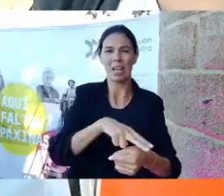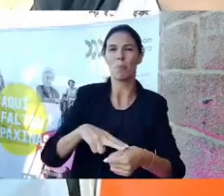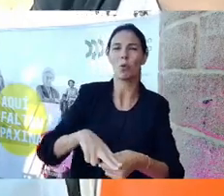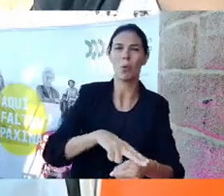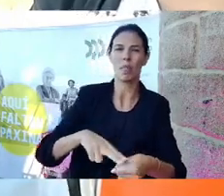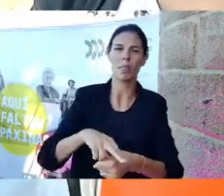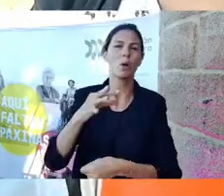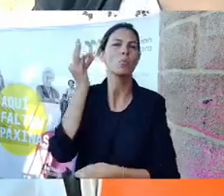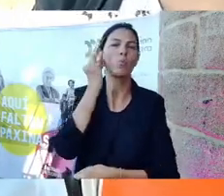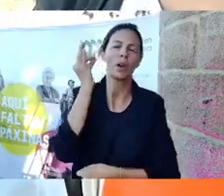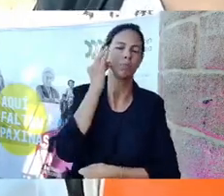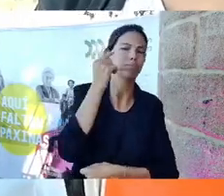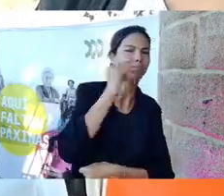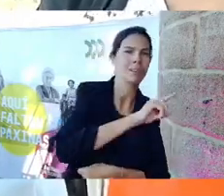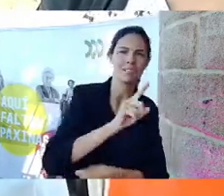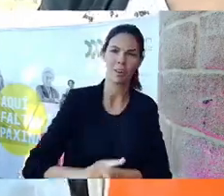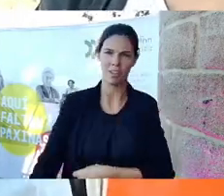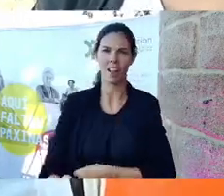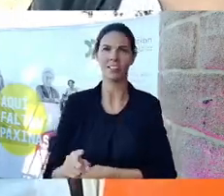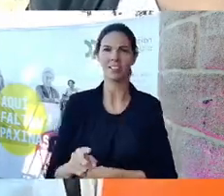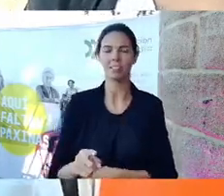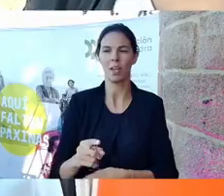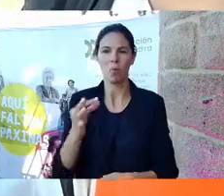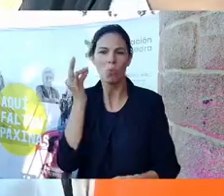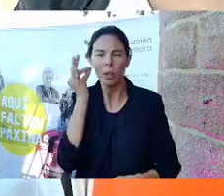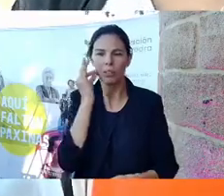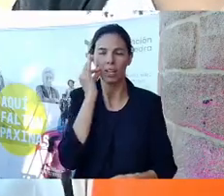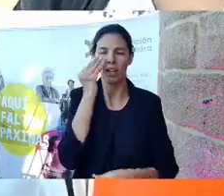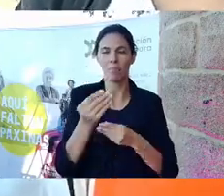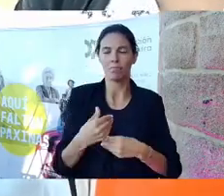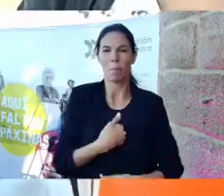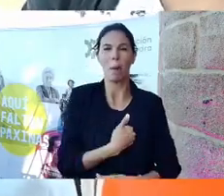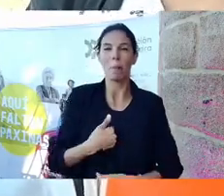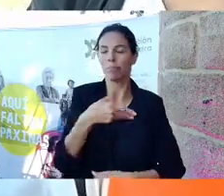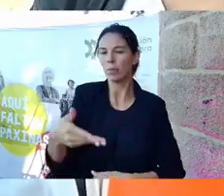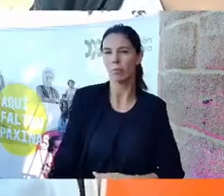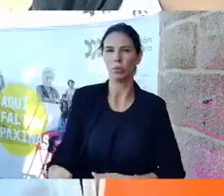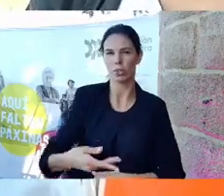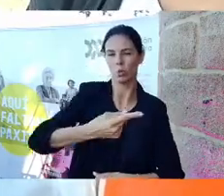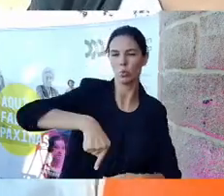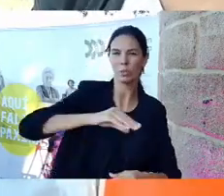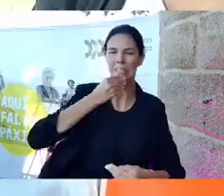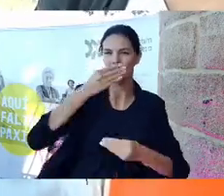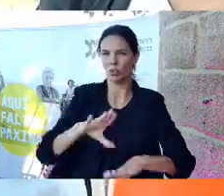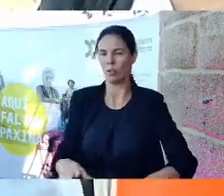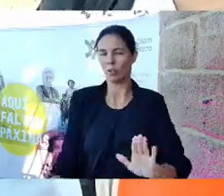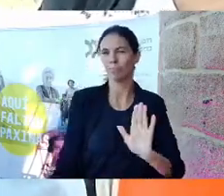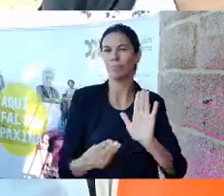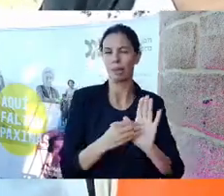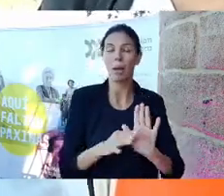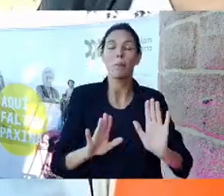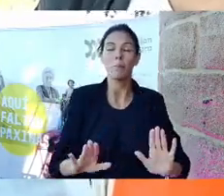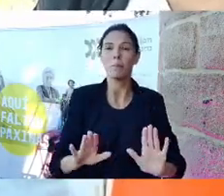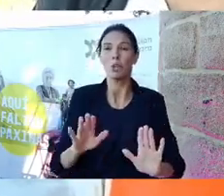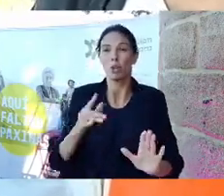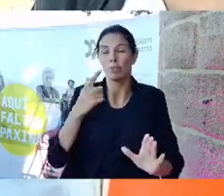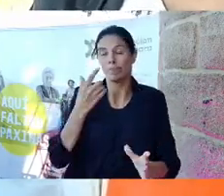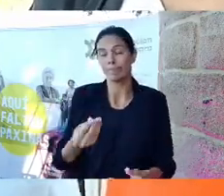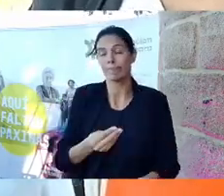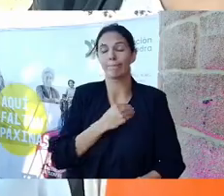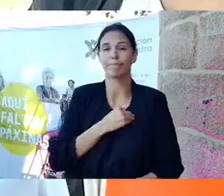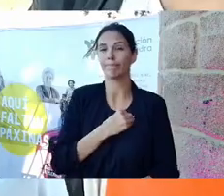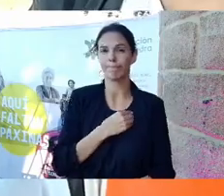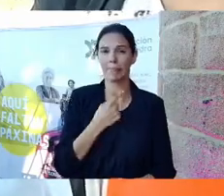esta é unha provincia con mulleres extraordinarias que tuveron pois un papel fundamental na nosa historia.